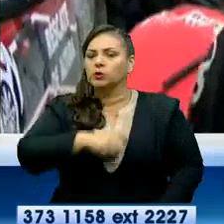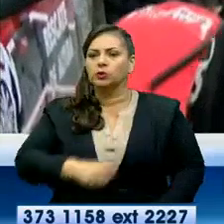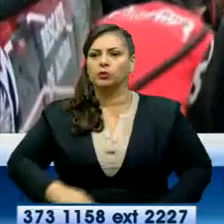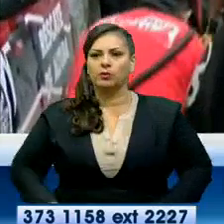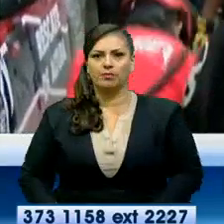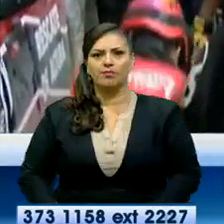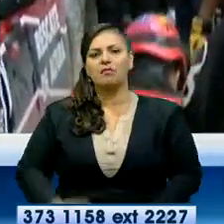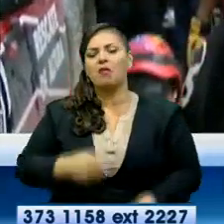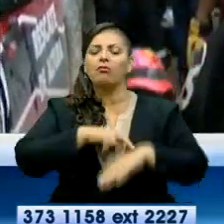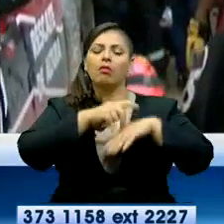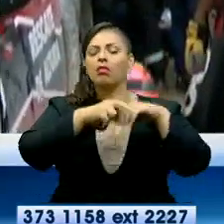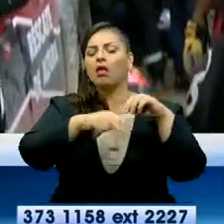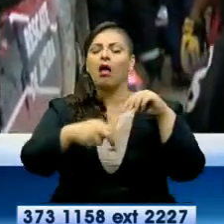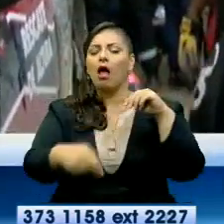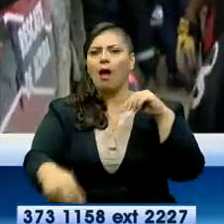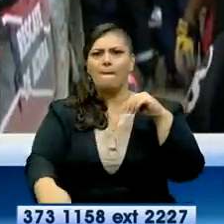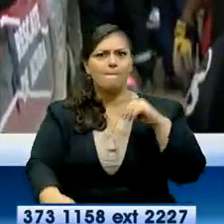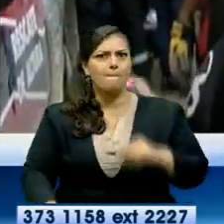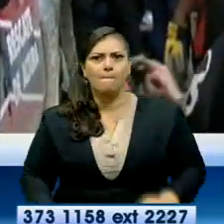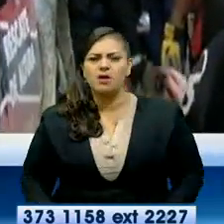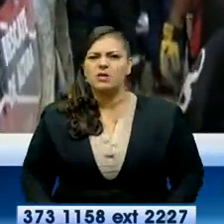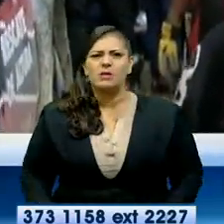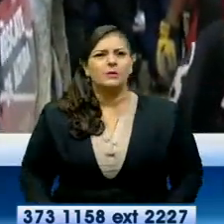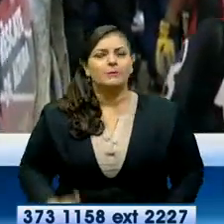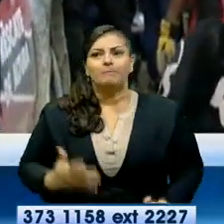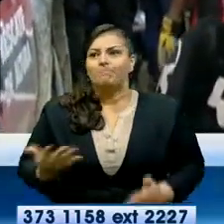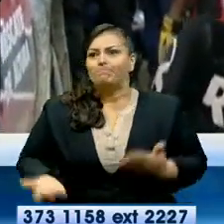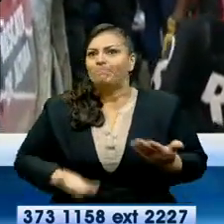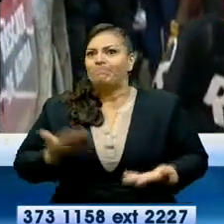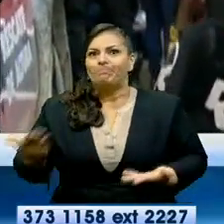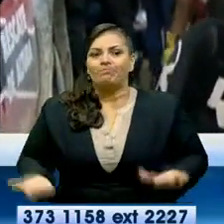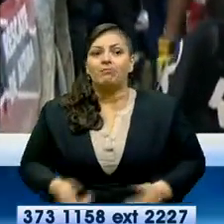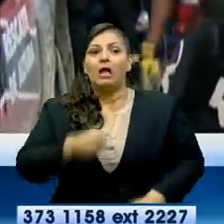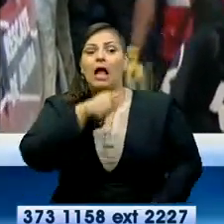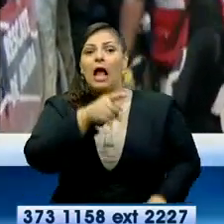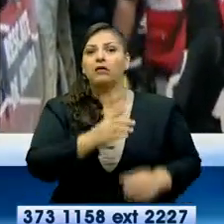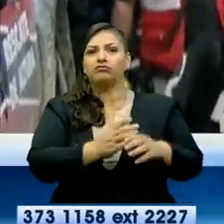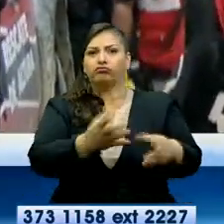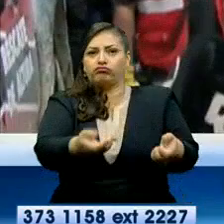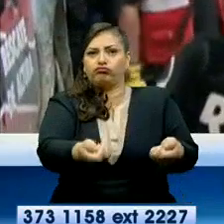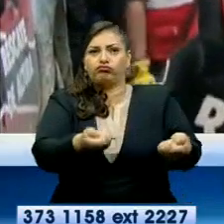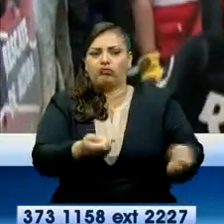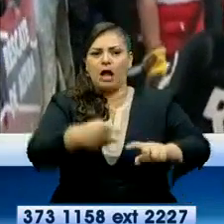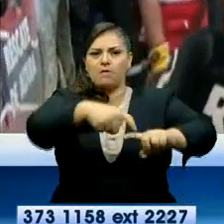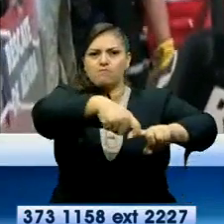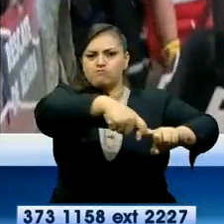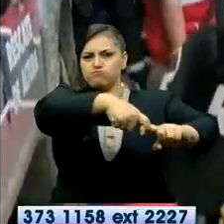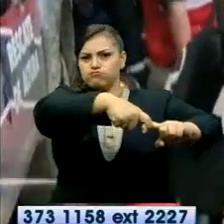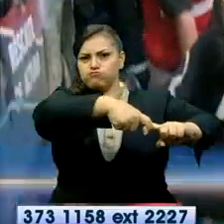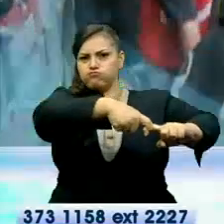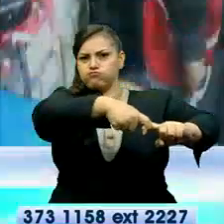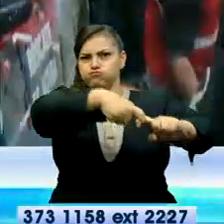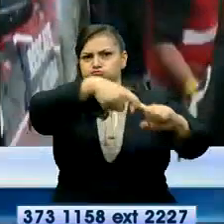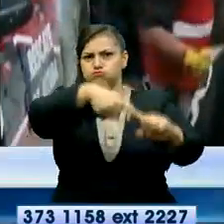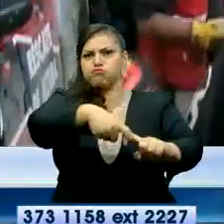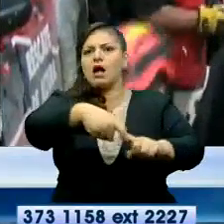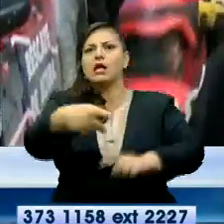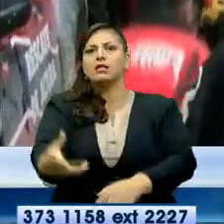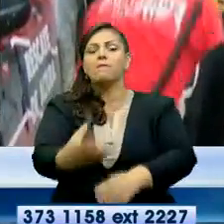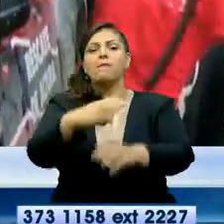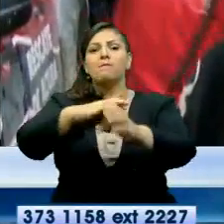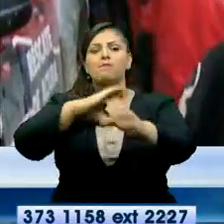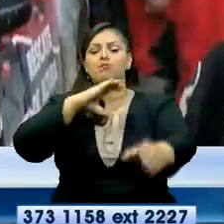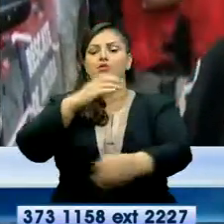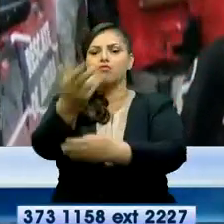así mismo, tuvimos que hacer trabajos de anclaje por medio de una grúa pesada, ya que es un micro de 50 pasajeros, para